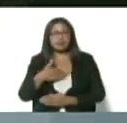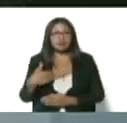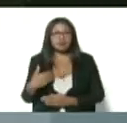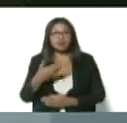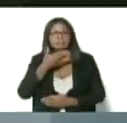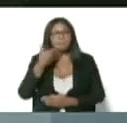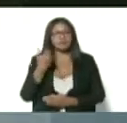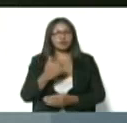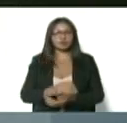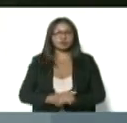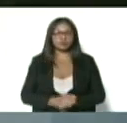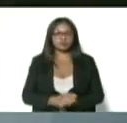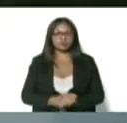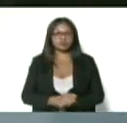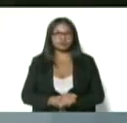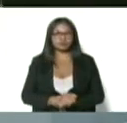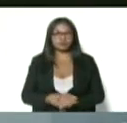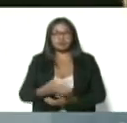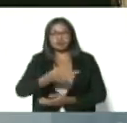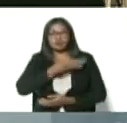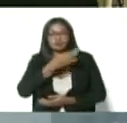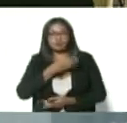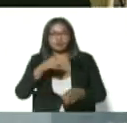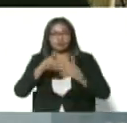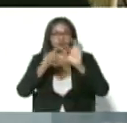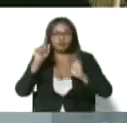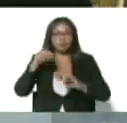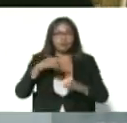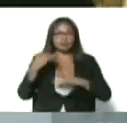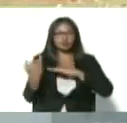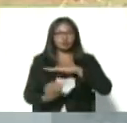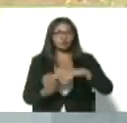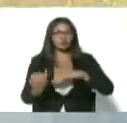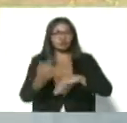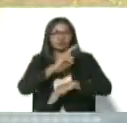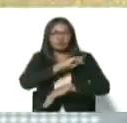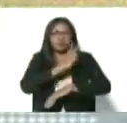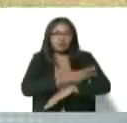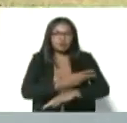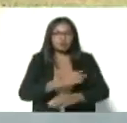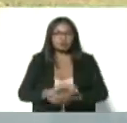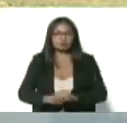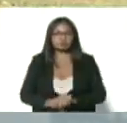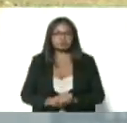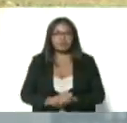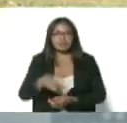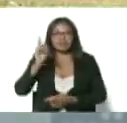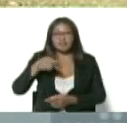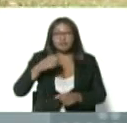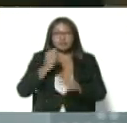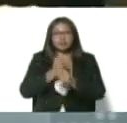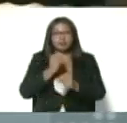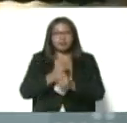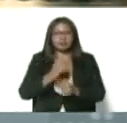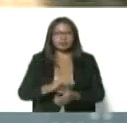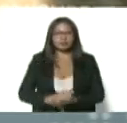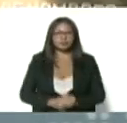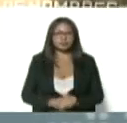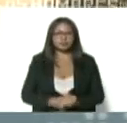para el colectivo para la sociedad y que estas instituciones se fortalezcan hay que trabajar ministra y